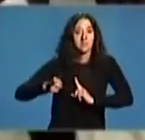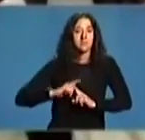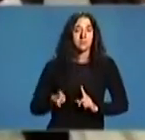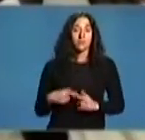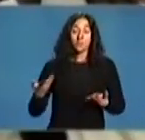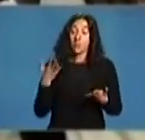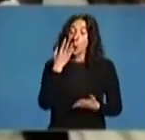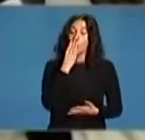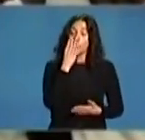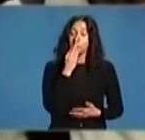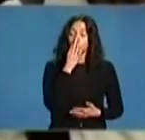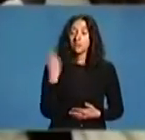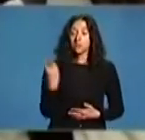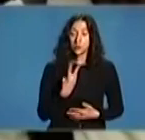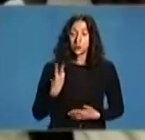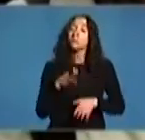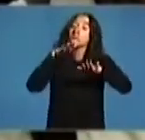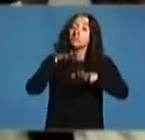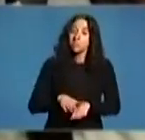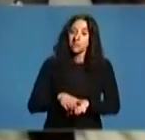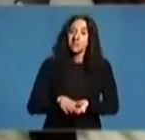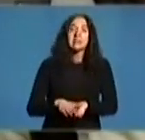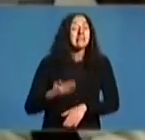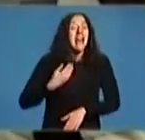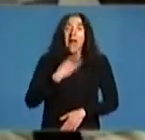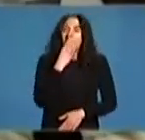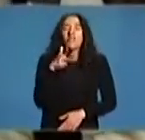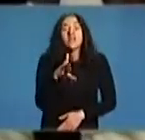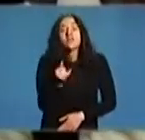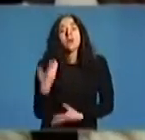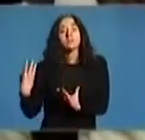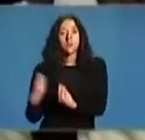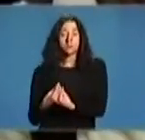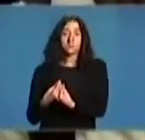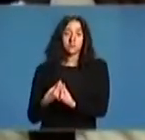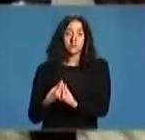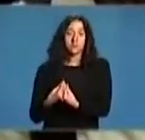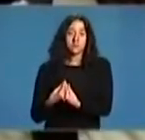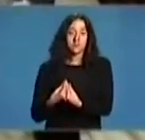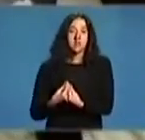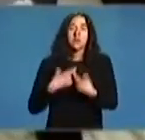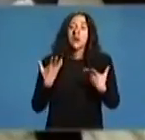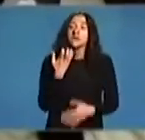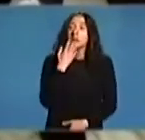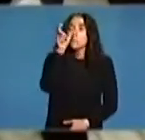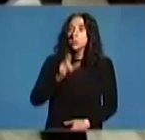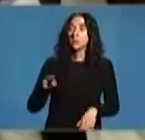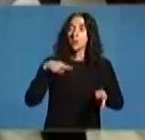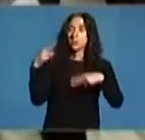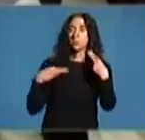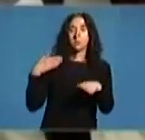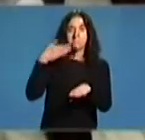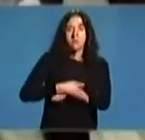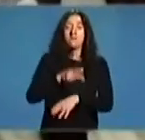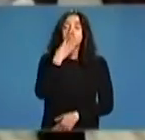destino, el perro tiene derecho a permanecer con él durante el tiempo que esté allí. Por lo tanto, una persona que va a un restaurante, el perro tiene